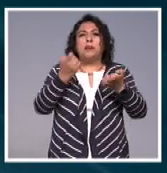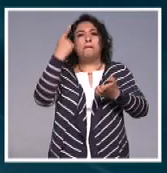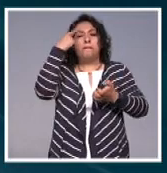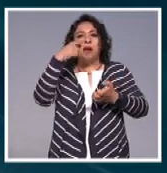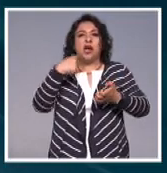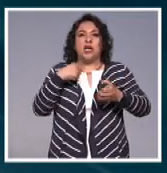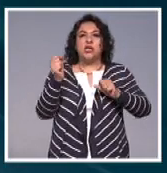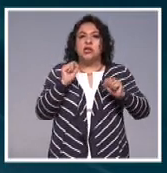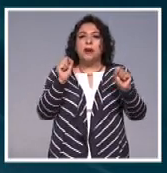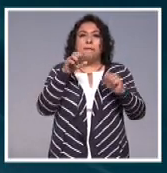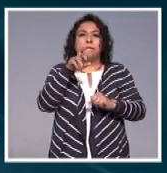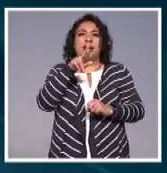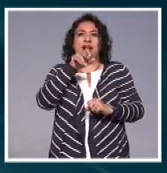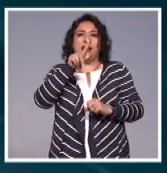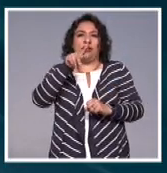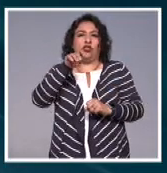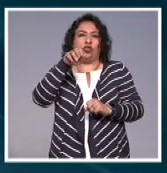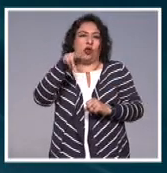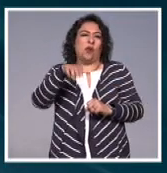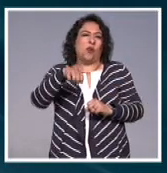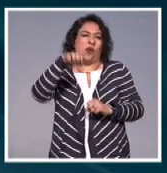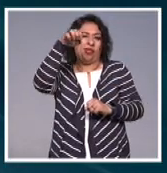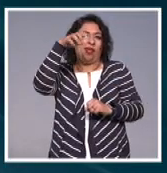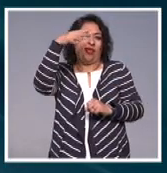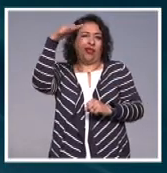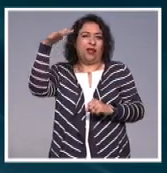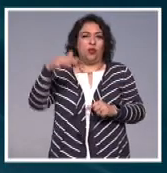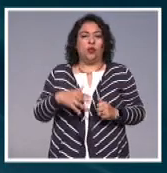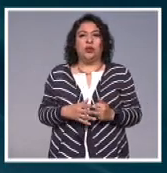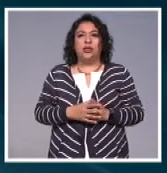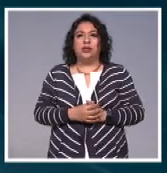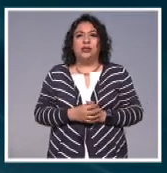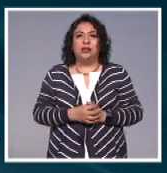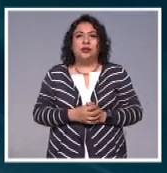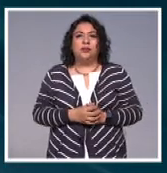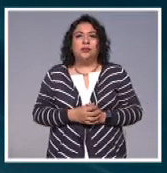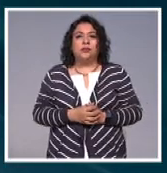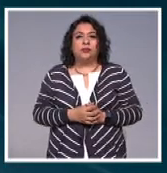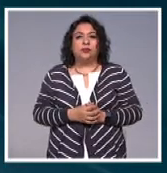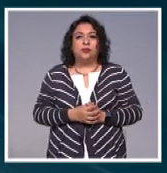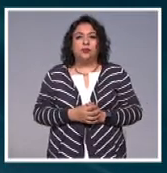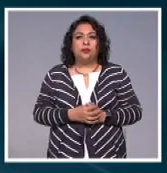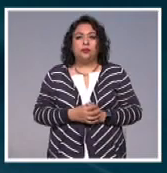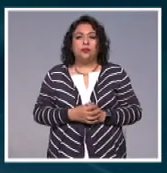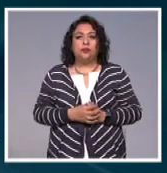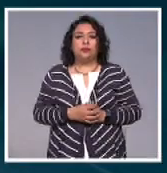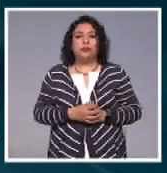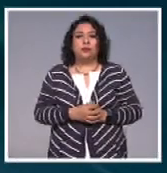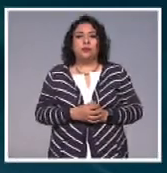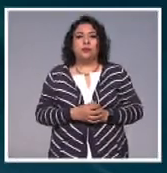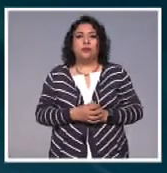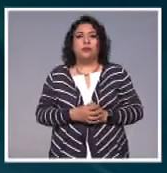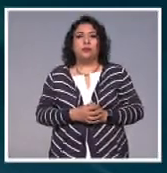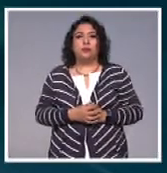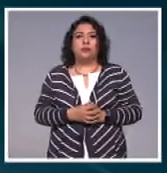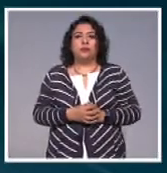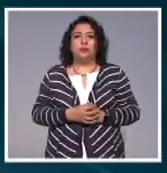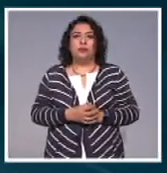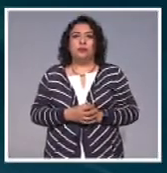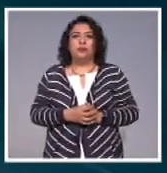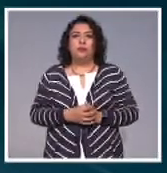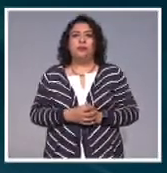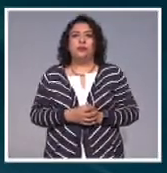maratones. Niños, adolescentes, y si te fijas, adultos mayores, nadie los trae. El 12 de noviembre